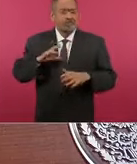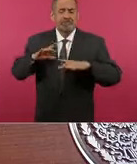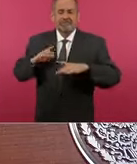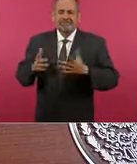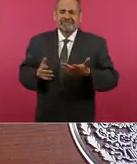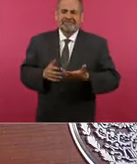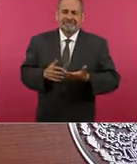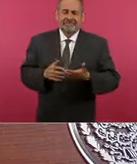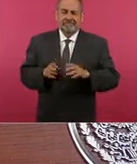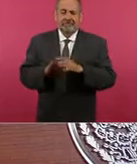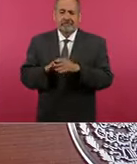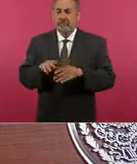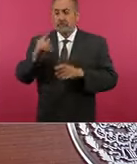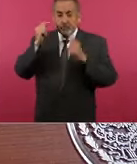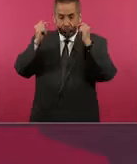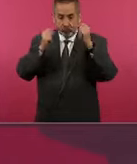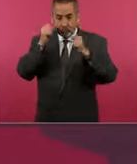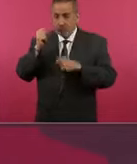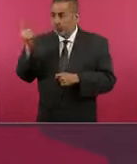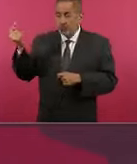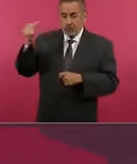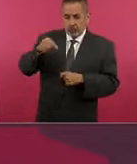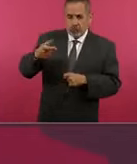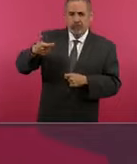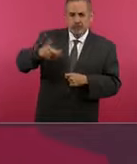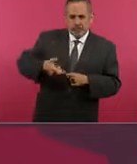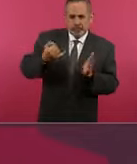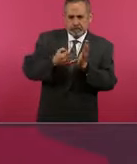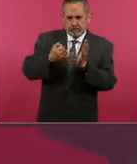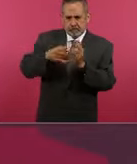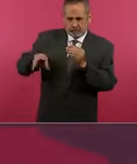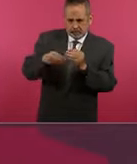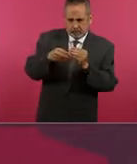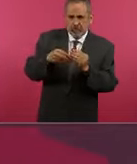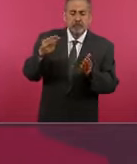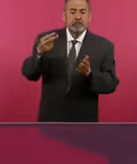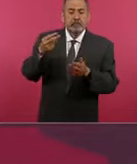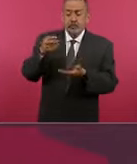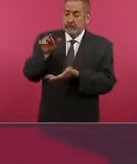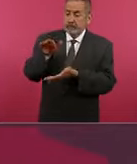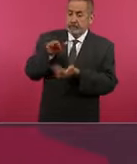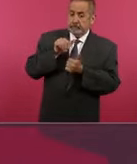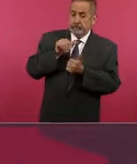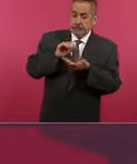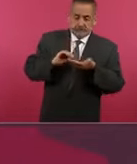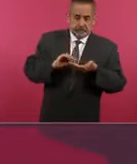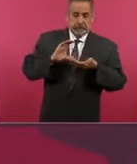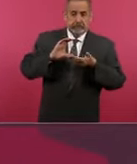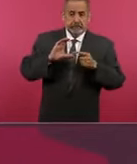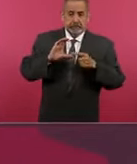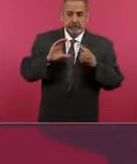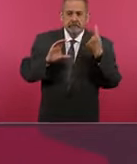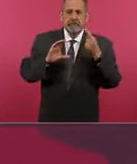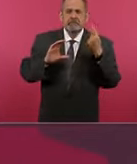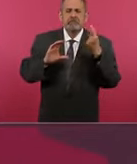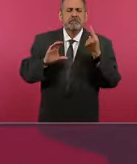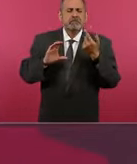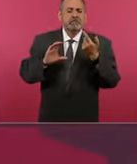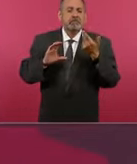Llega un turista, paga un impuesto adicional y ese dinero se